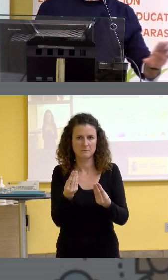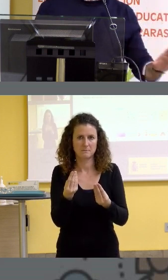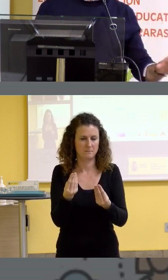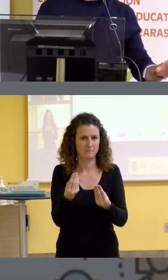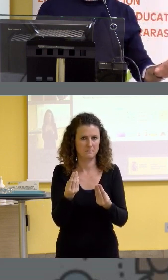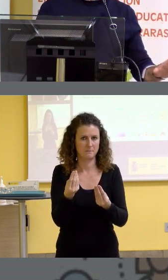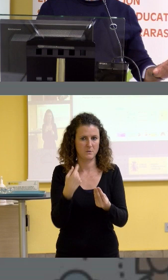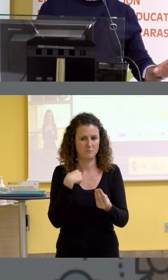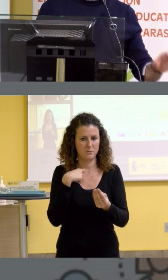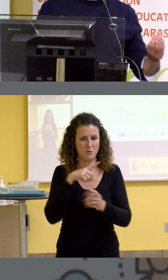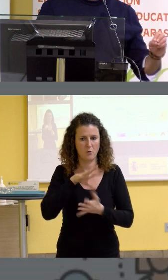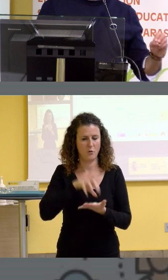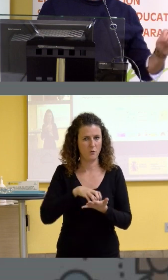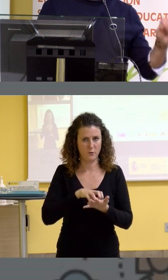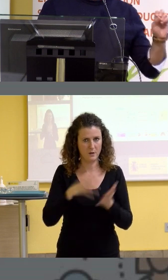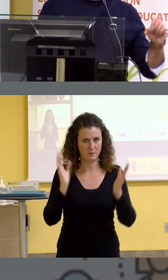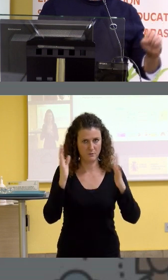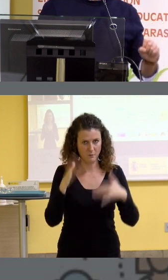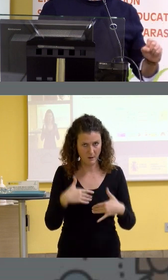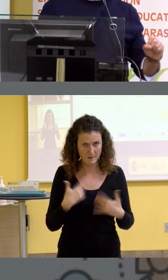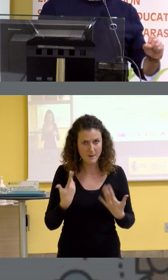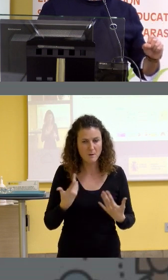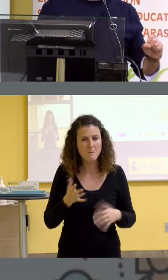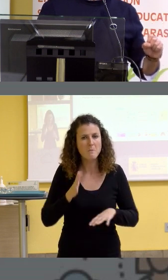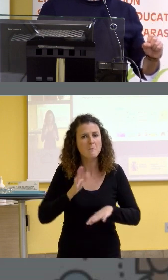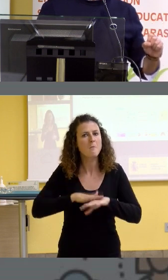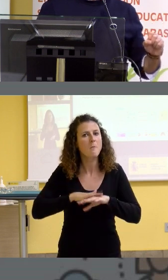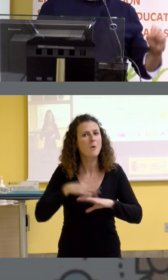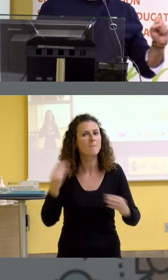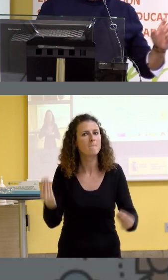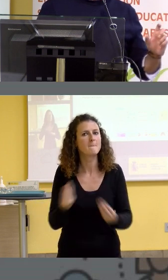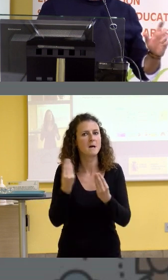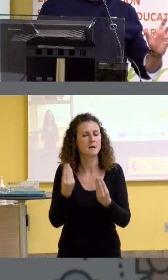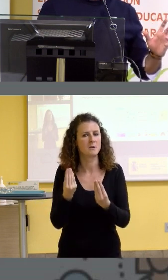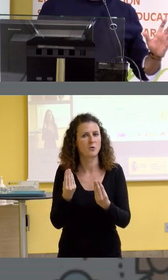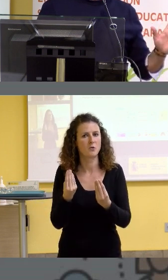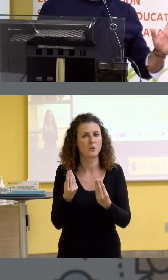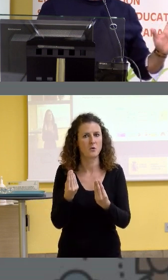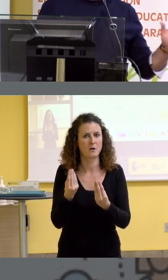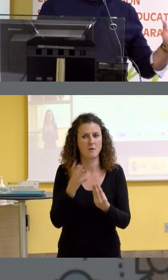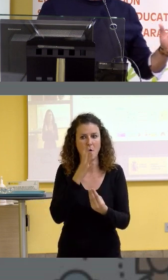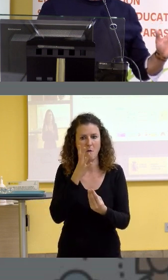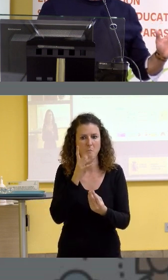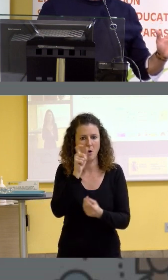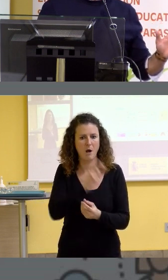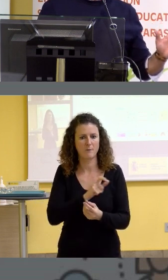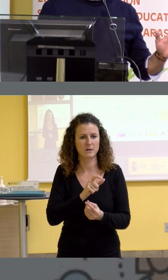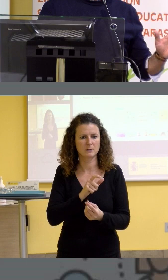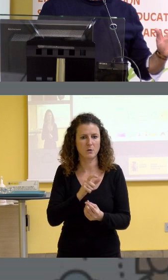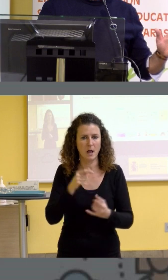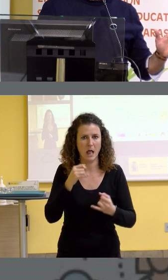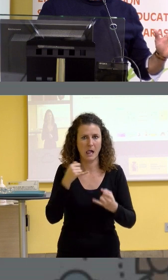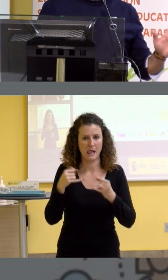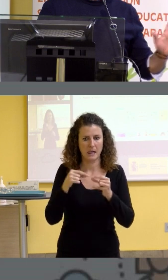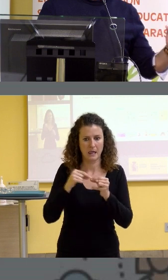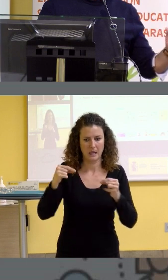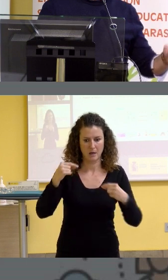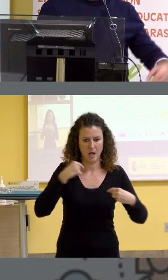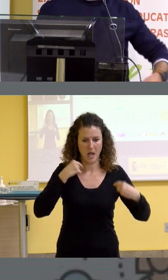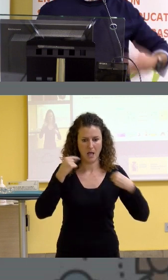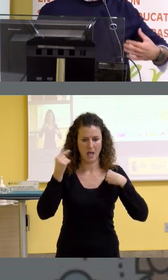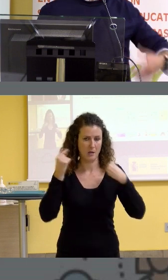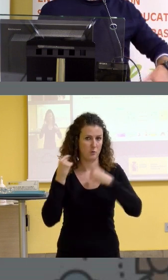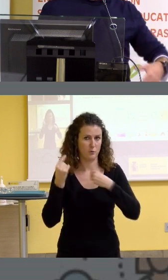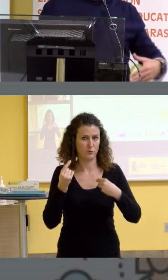Eso no lo cuestiona nadie. El problema es por qué mejoran. Porque la gente a quien le hace esa acupuntura también mejora. ¿Y por qué